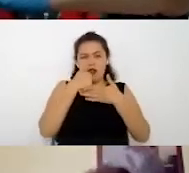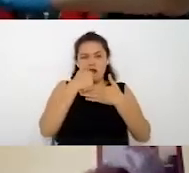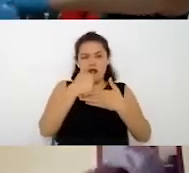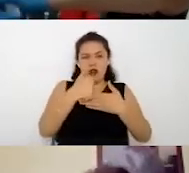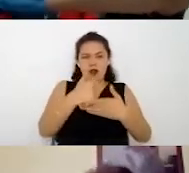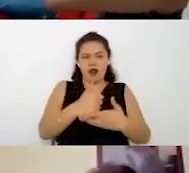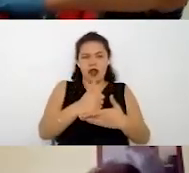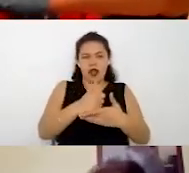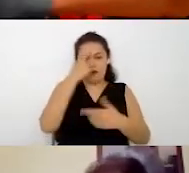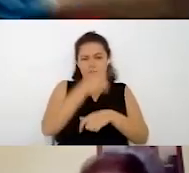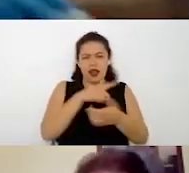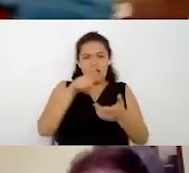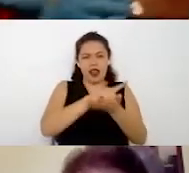sangre.